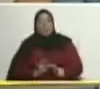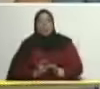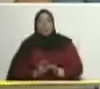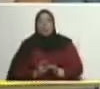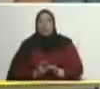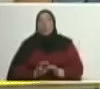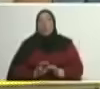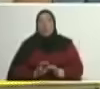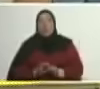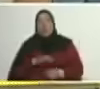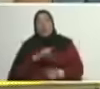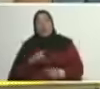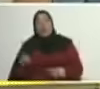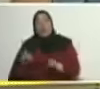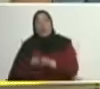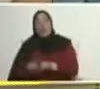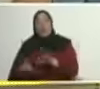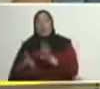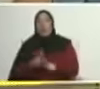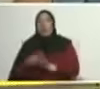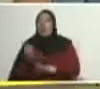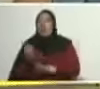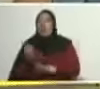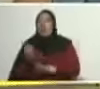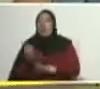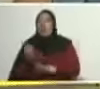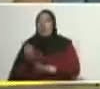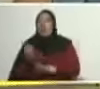condenamos de manera inequívoca